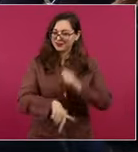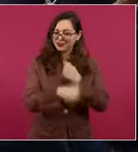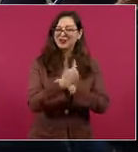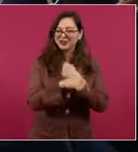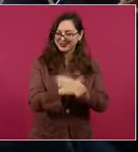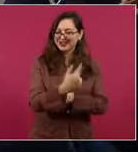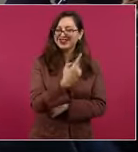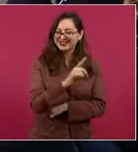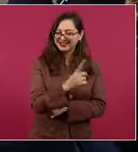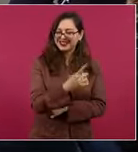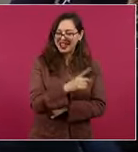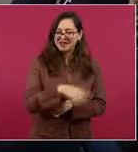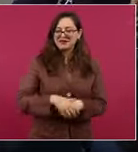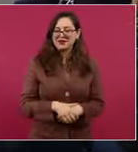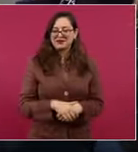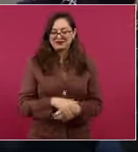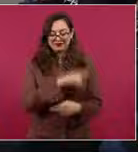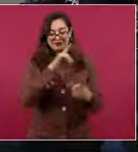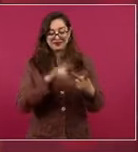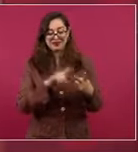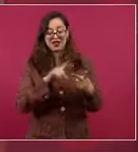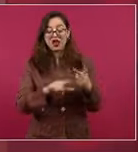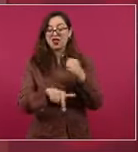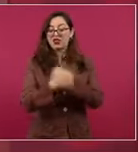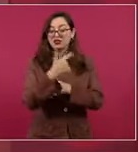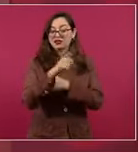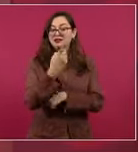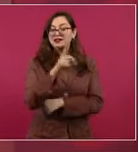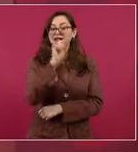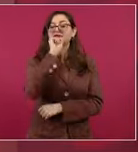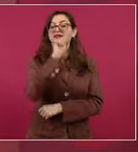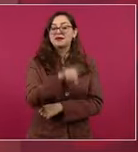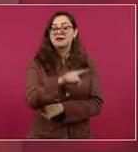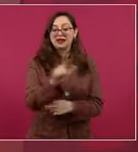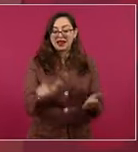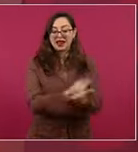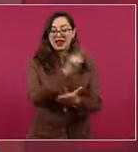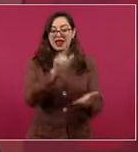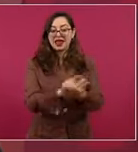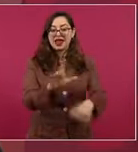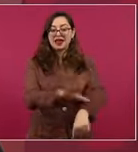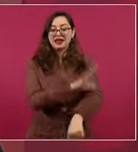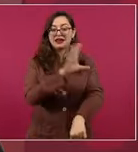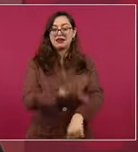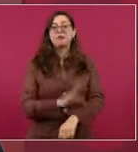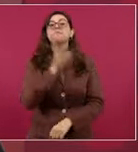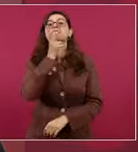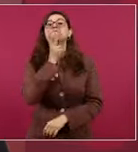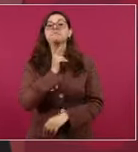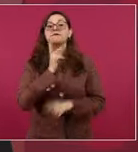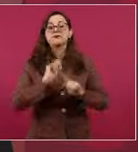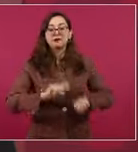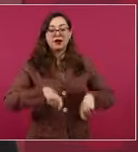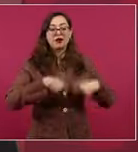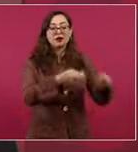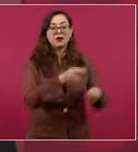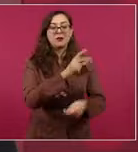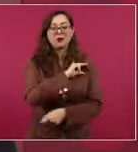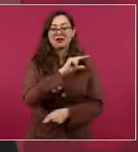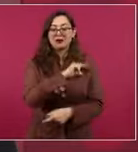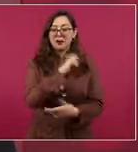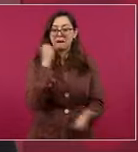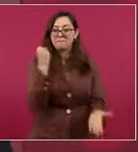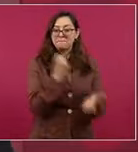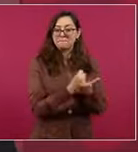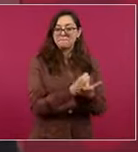sacaron lo de la reforma energética para entregar el petróleo. Y decía yo que